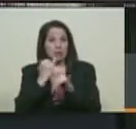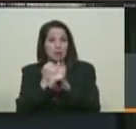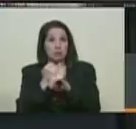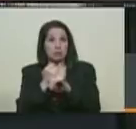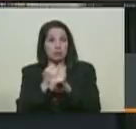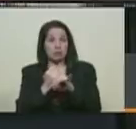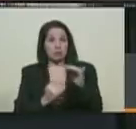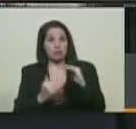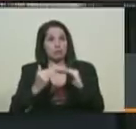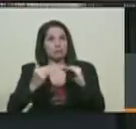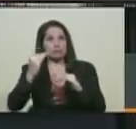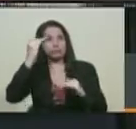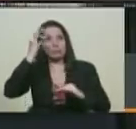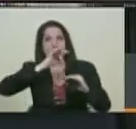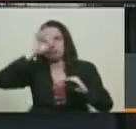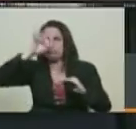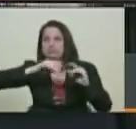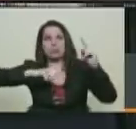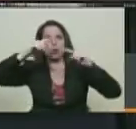con el espíritu